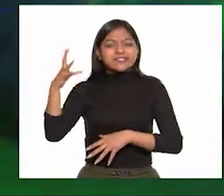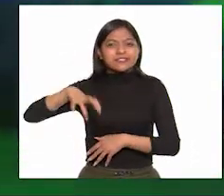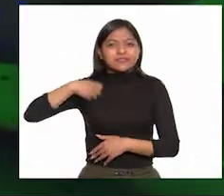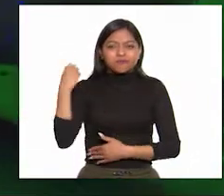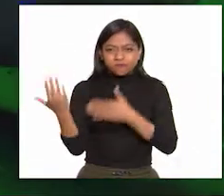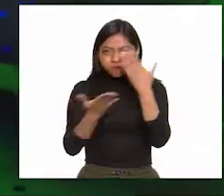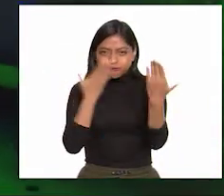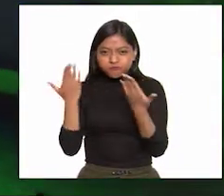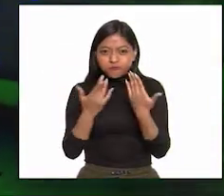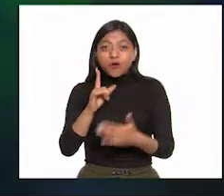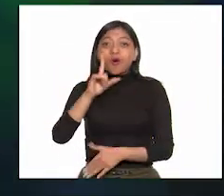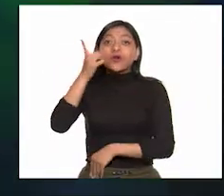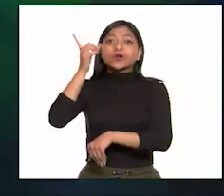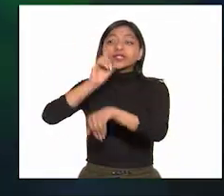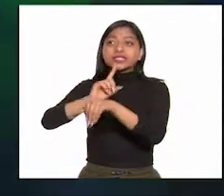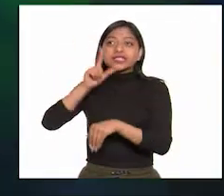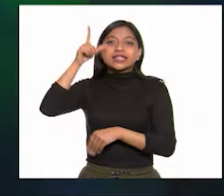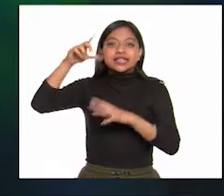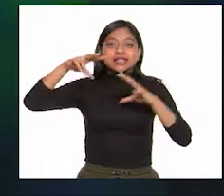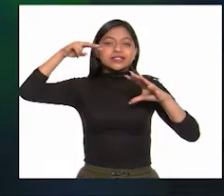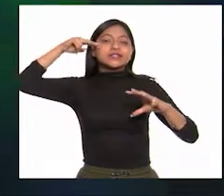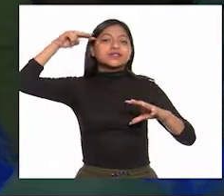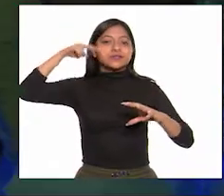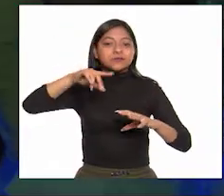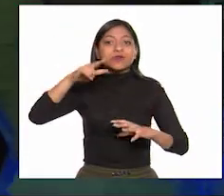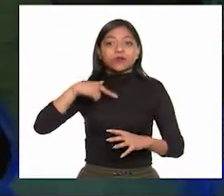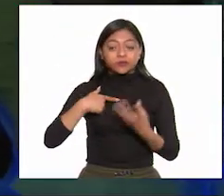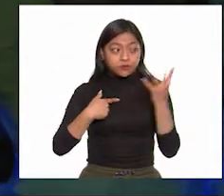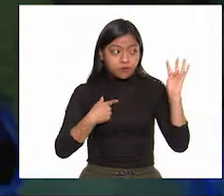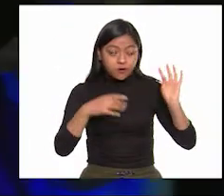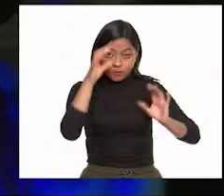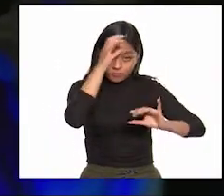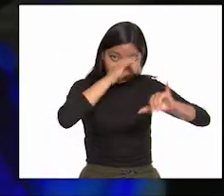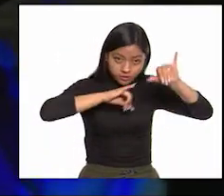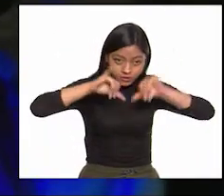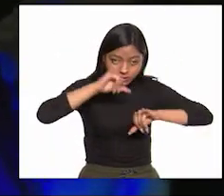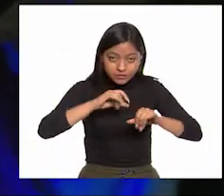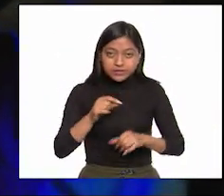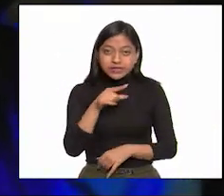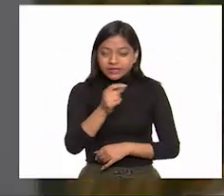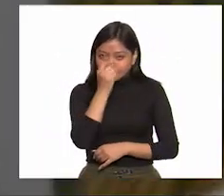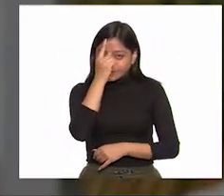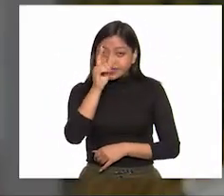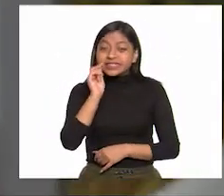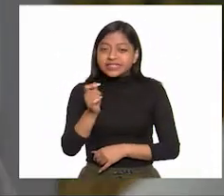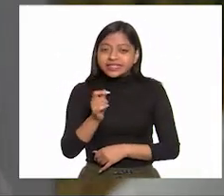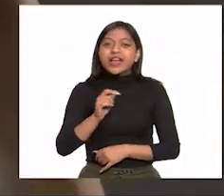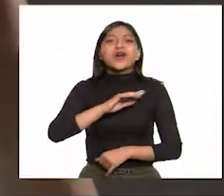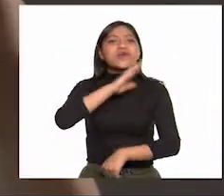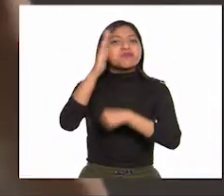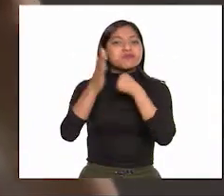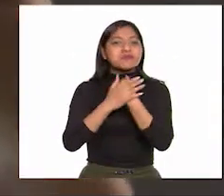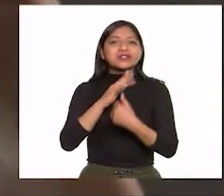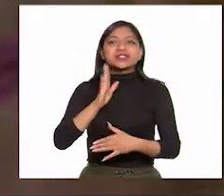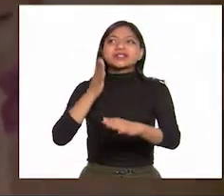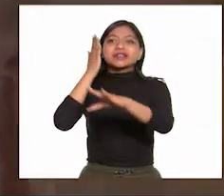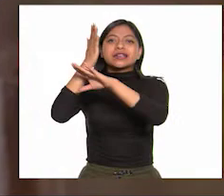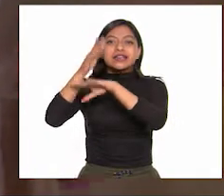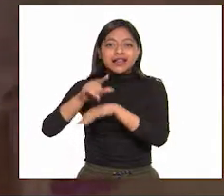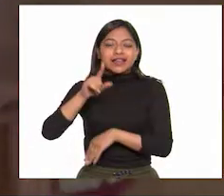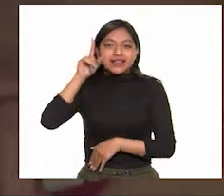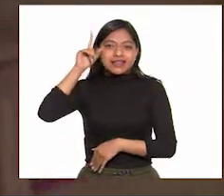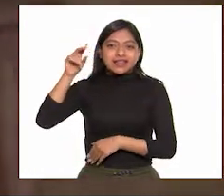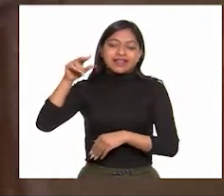algún día fuera al espacio, y lo logré. Así que junto con otros científicos creamos un sensor que viajará en las próximas misiones que llegarán